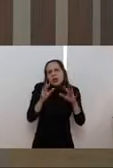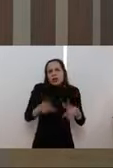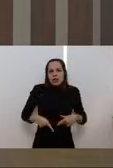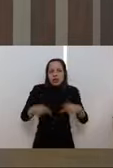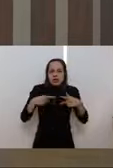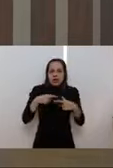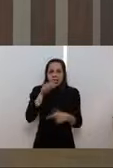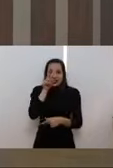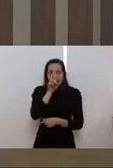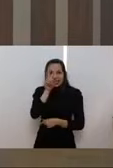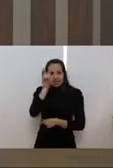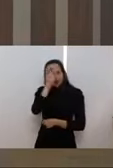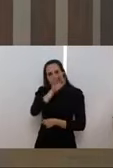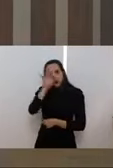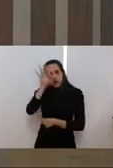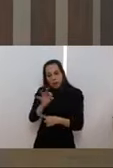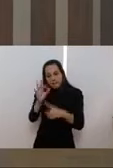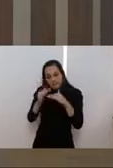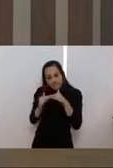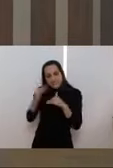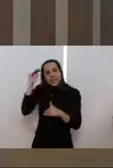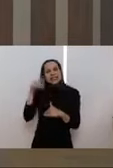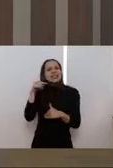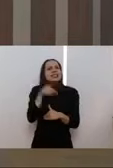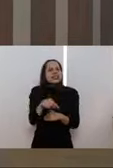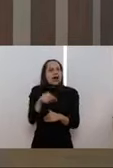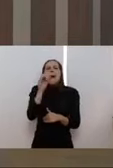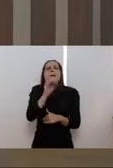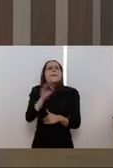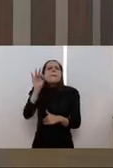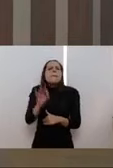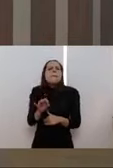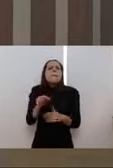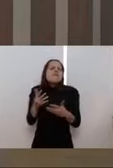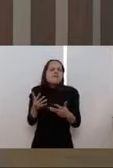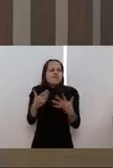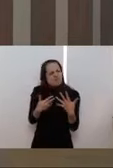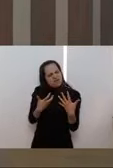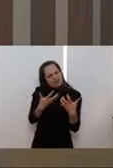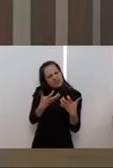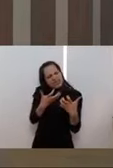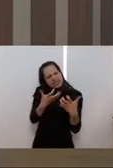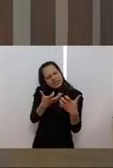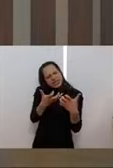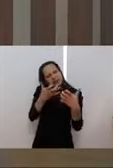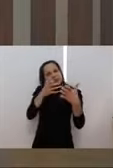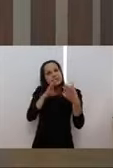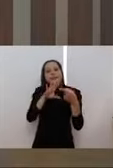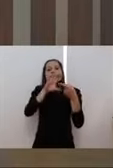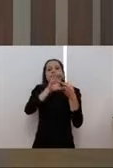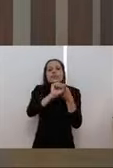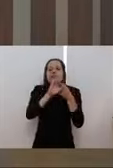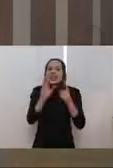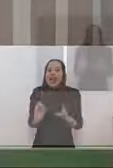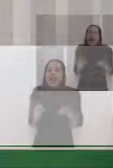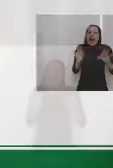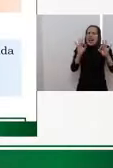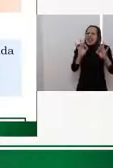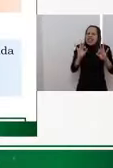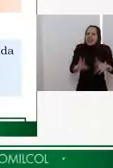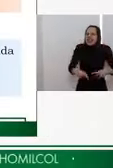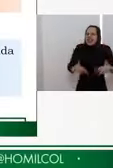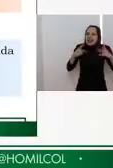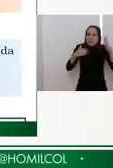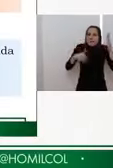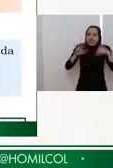78% ese pequeño porcentaje que nos falta para alcanzar la una calidad de vida mayor es lo que